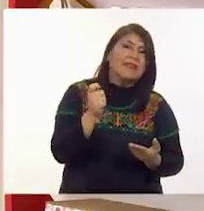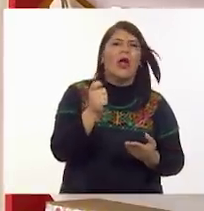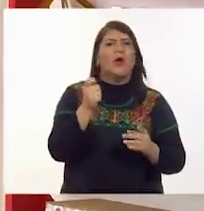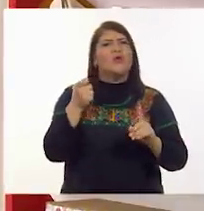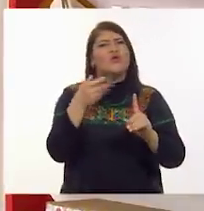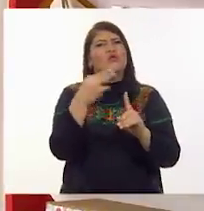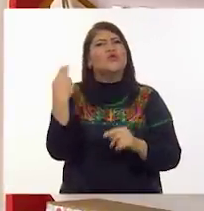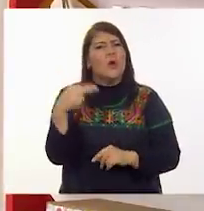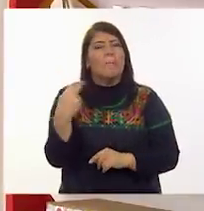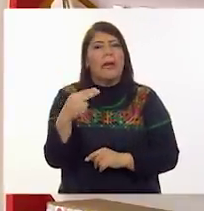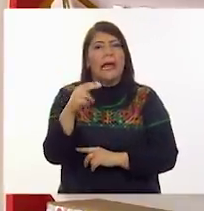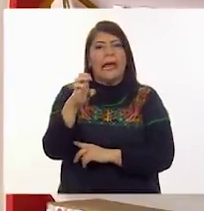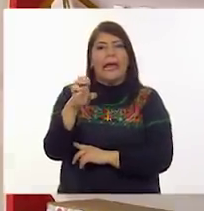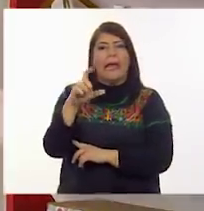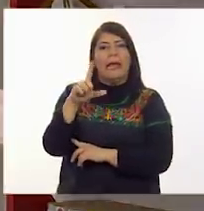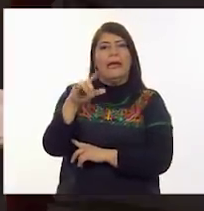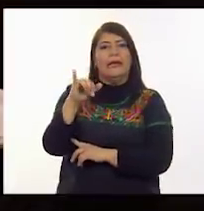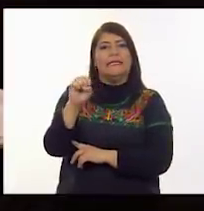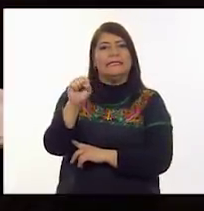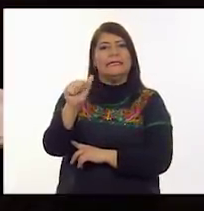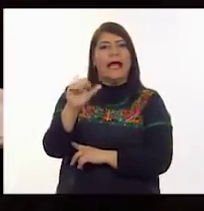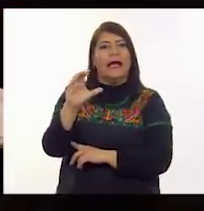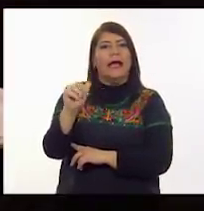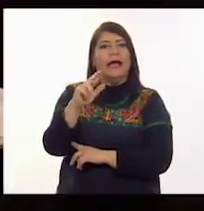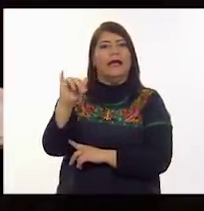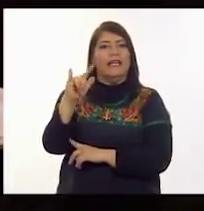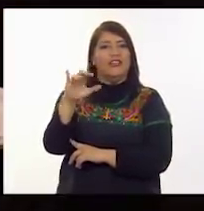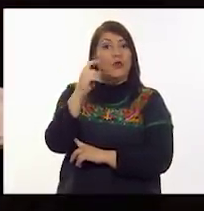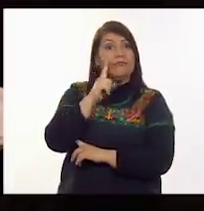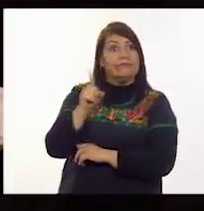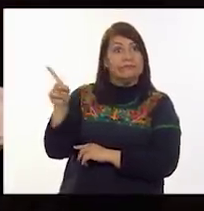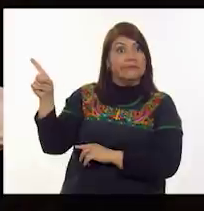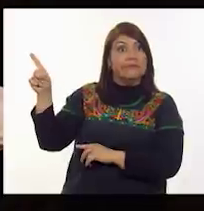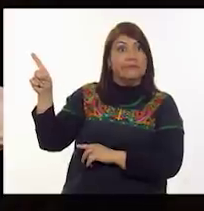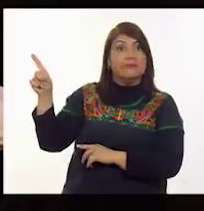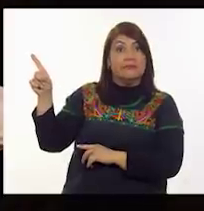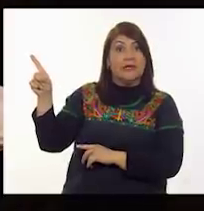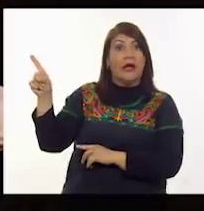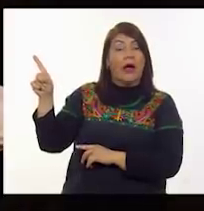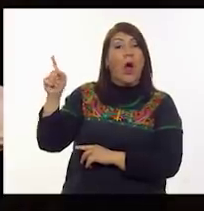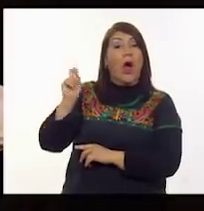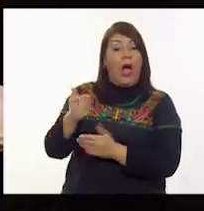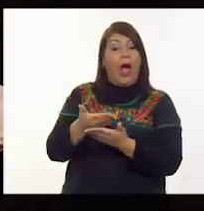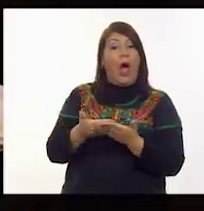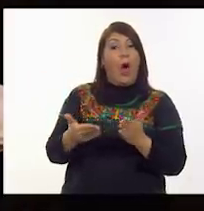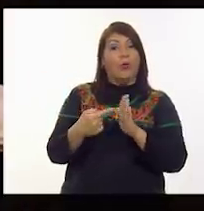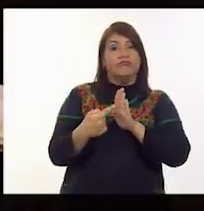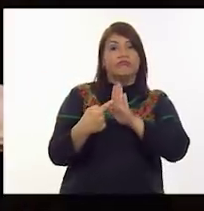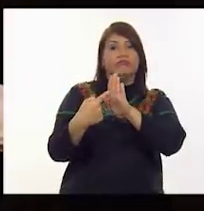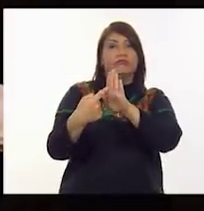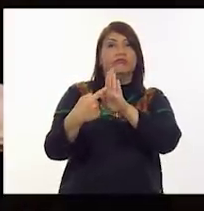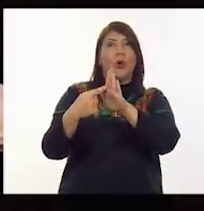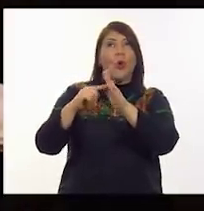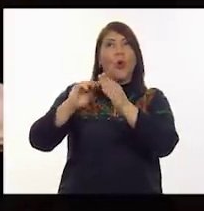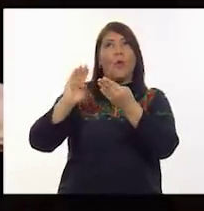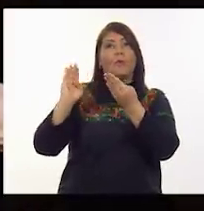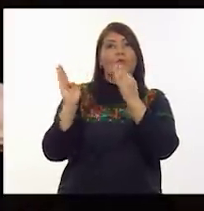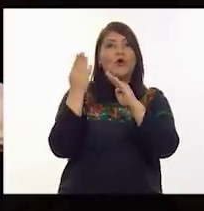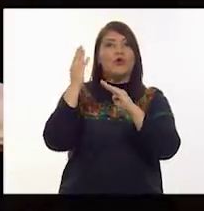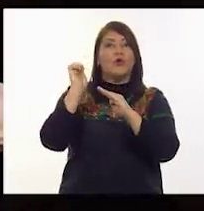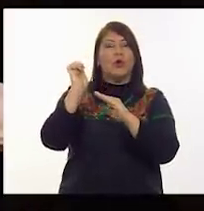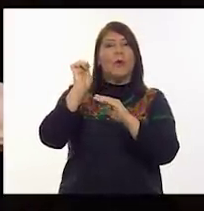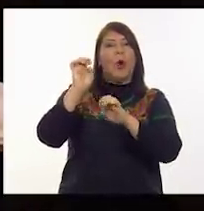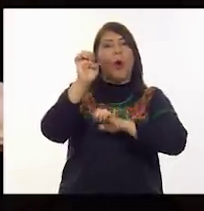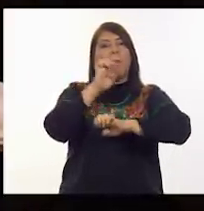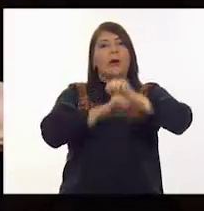niña es Elisa Carrillo. Y hoy es embajadora cultural de México